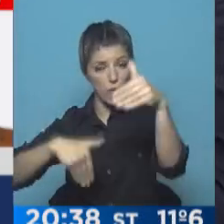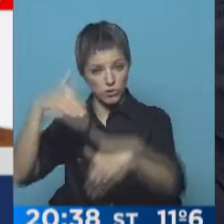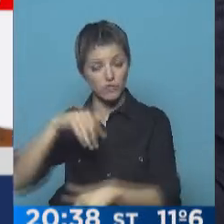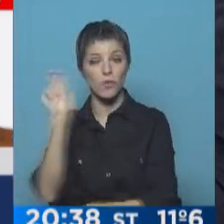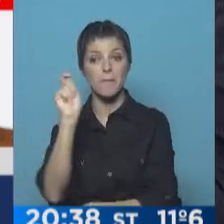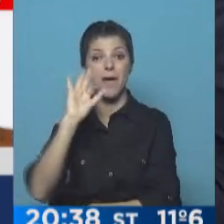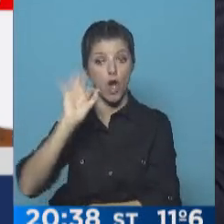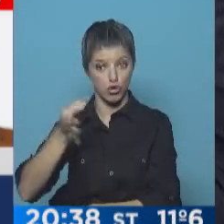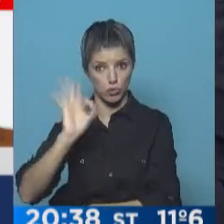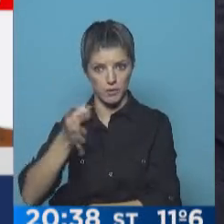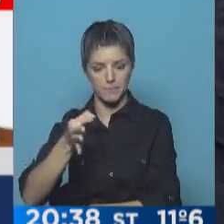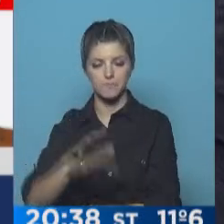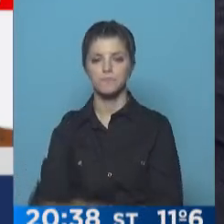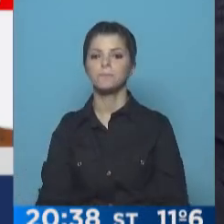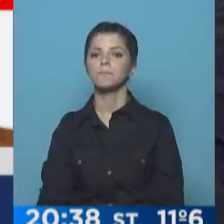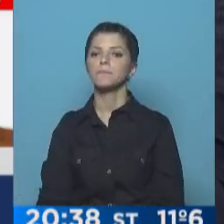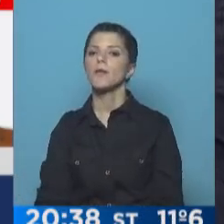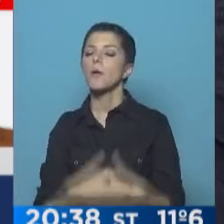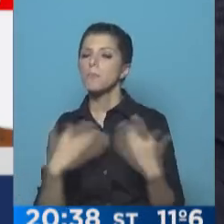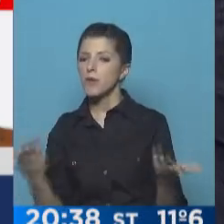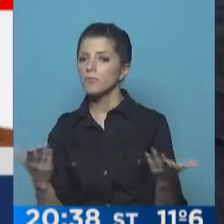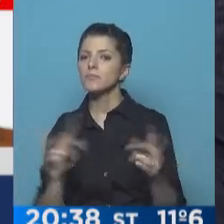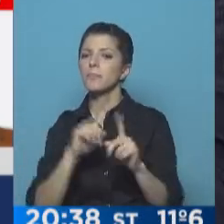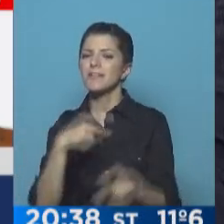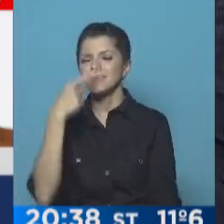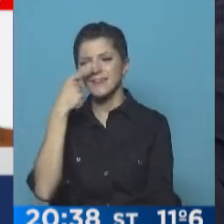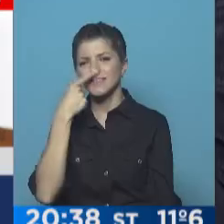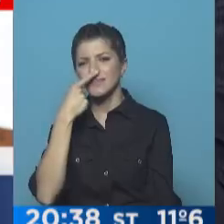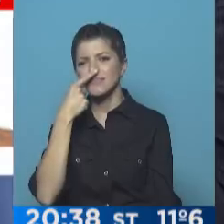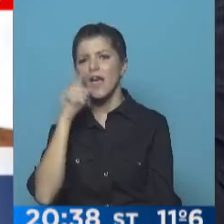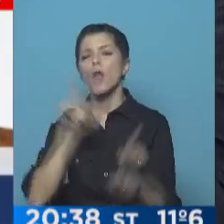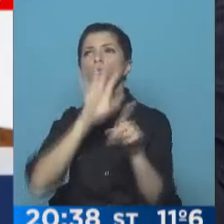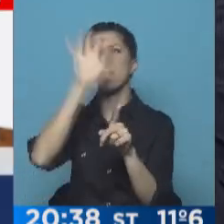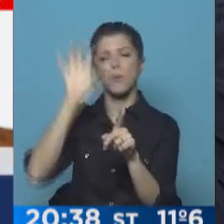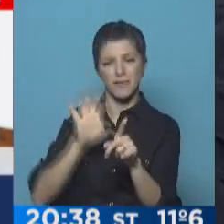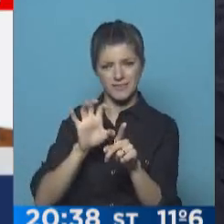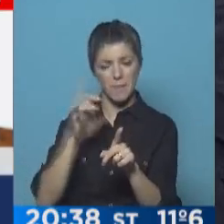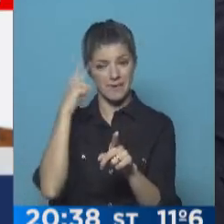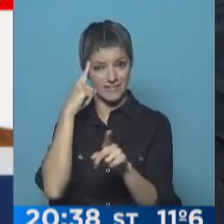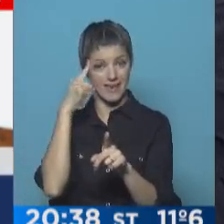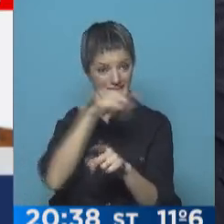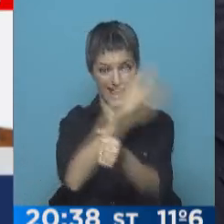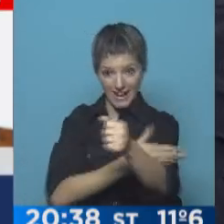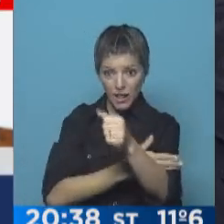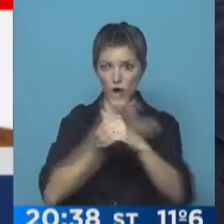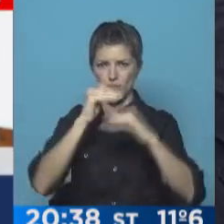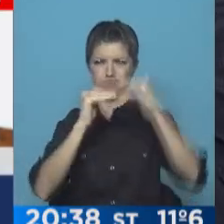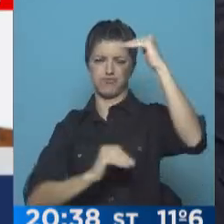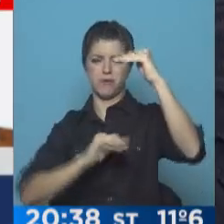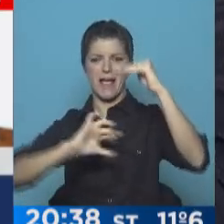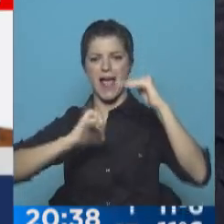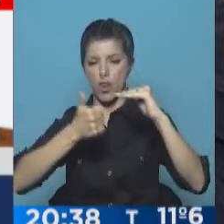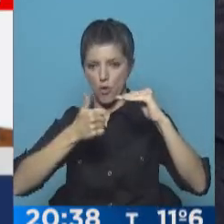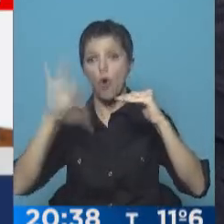octubre. Pero después es interesante marcar algunas provincias donde el sciolismo ganó por mucha diferencia o por